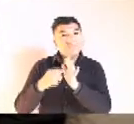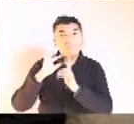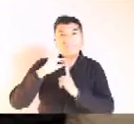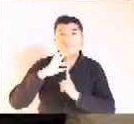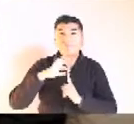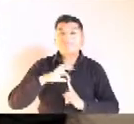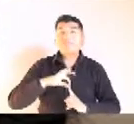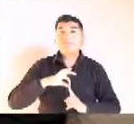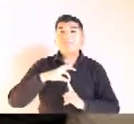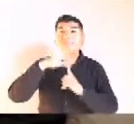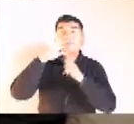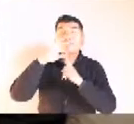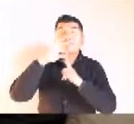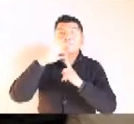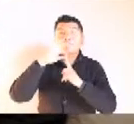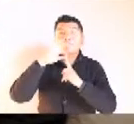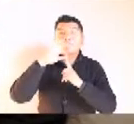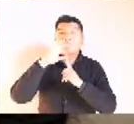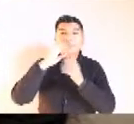particularmente